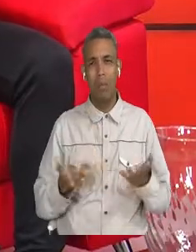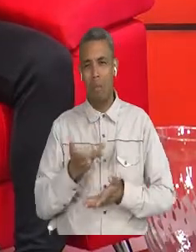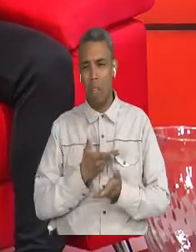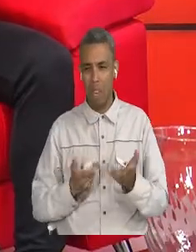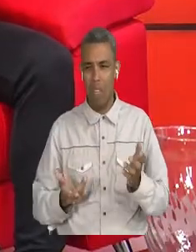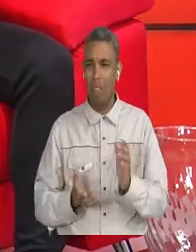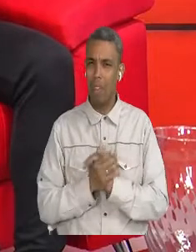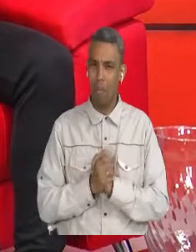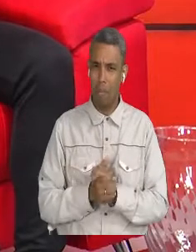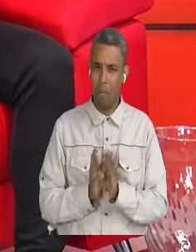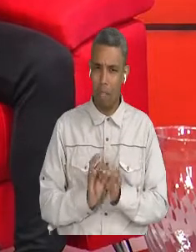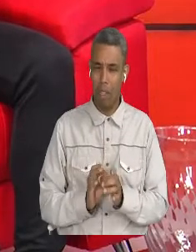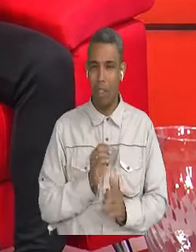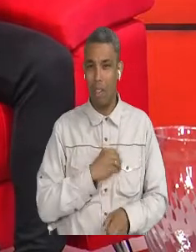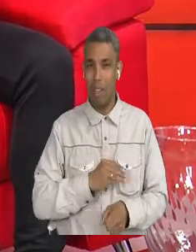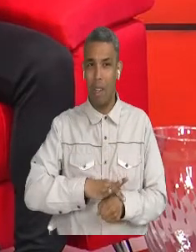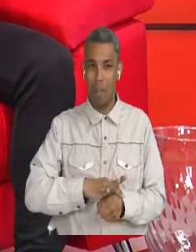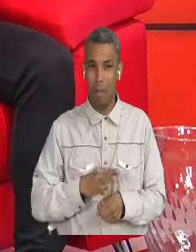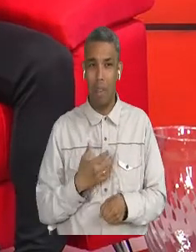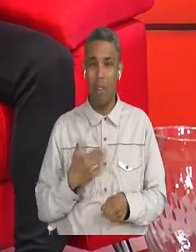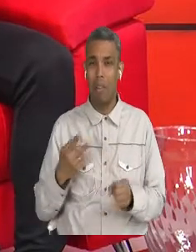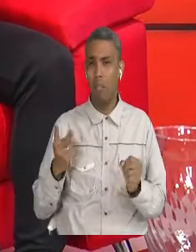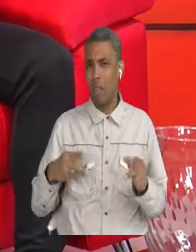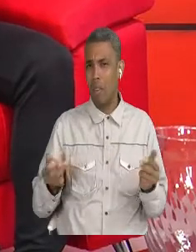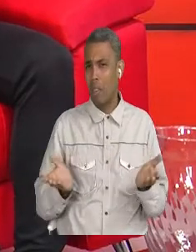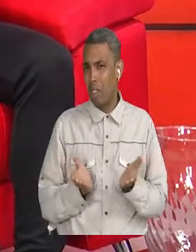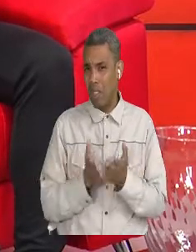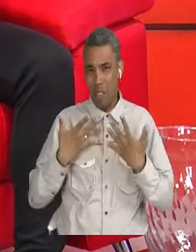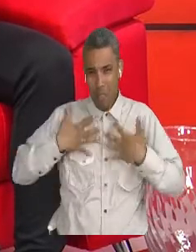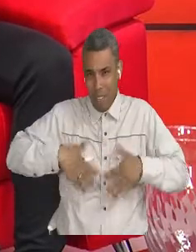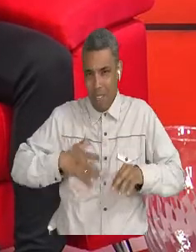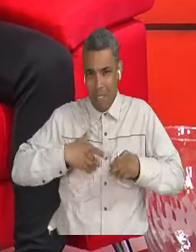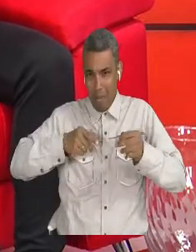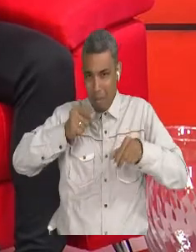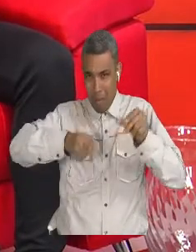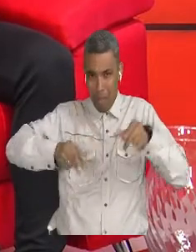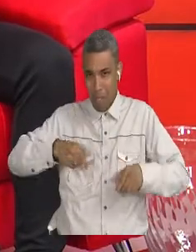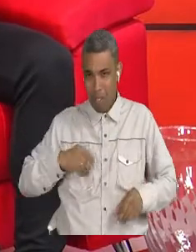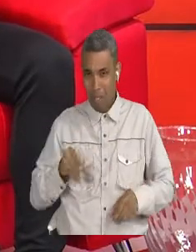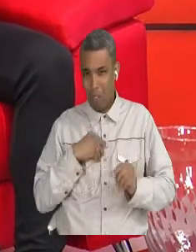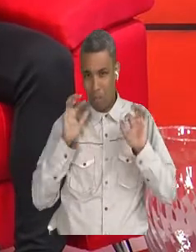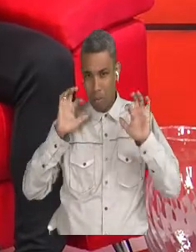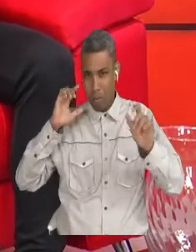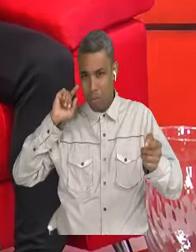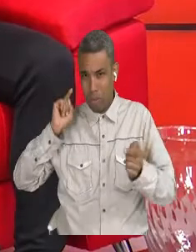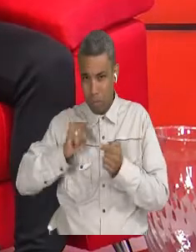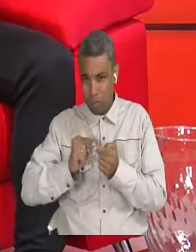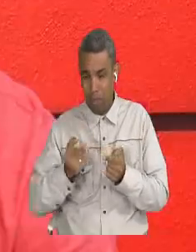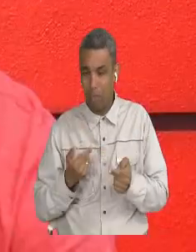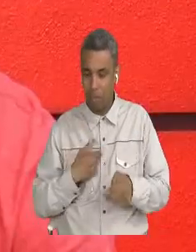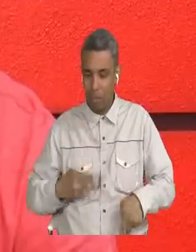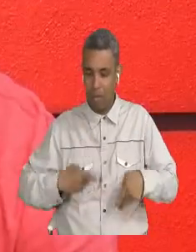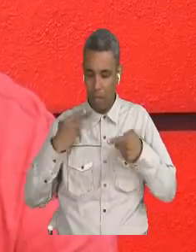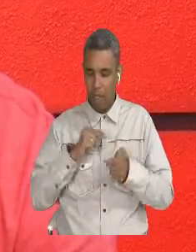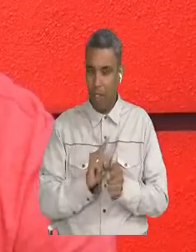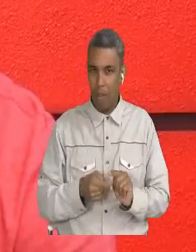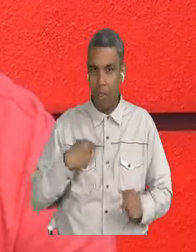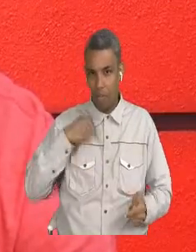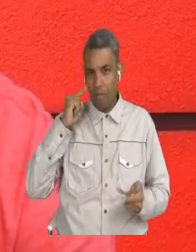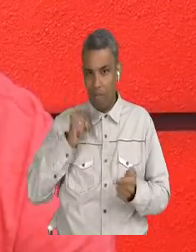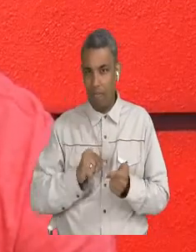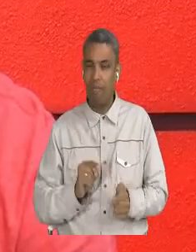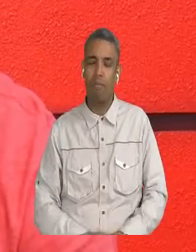el obrero, está el estudiante, está el periodista, está cualquier tipo de persona, y todos vamos a un mismo objetivo: a mejorar nuestra calidad de vida y a ver resultados.